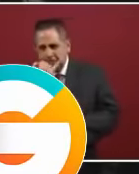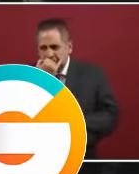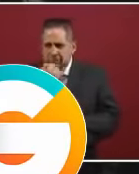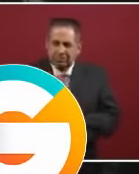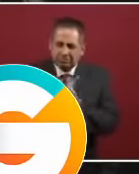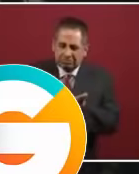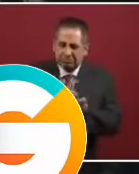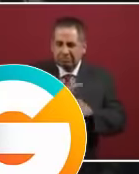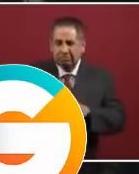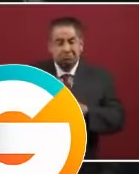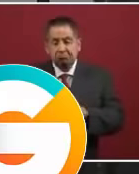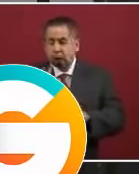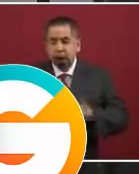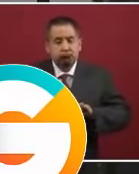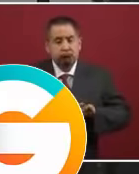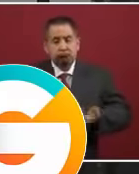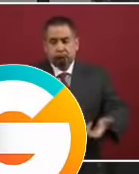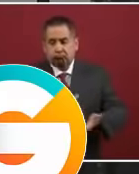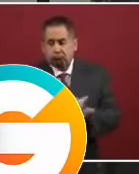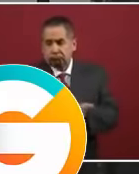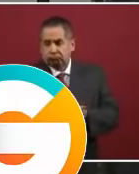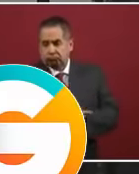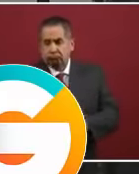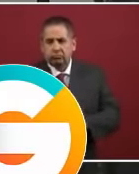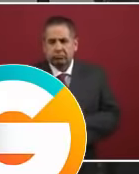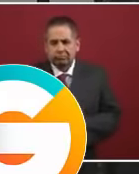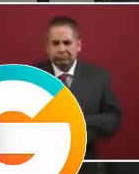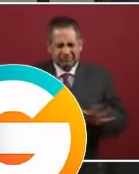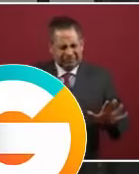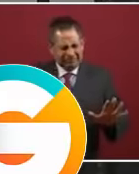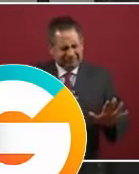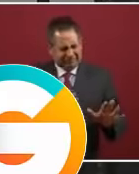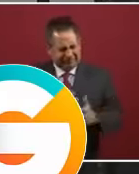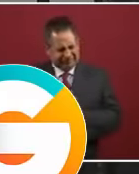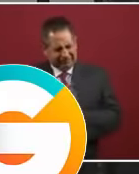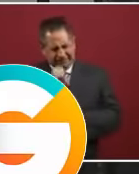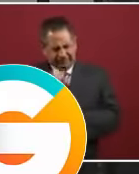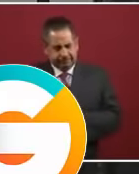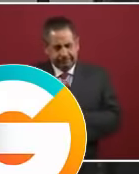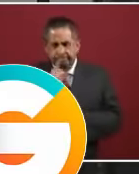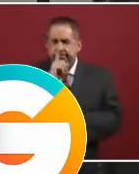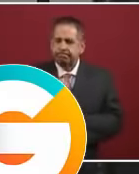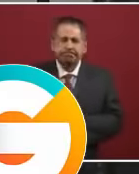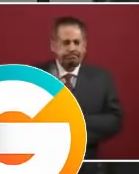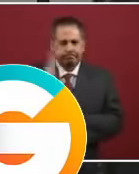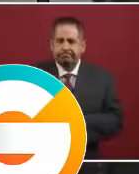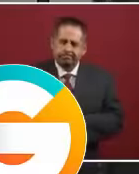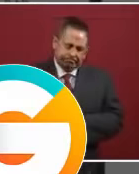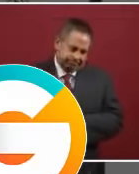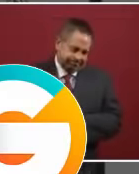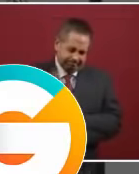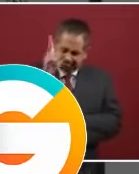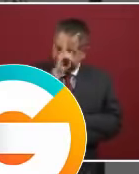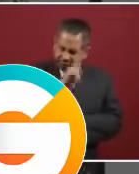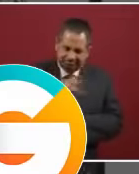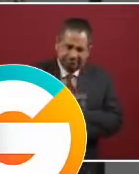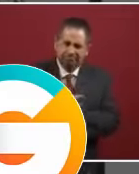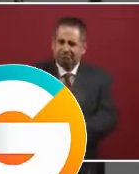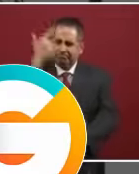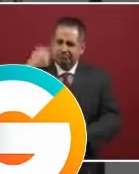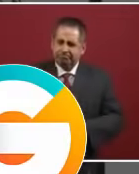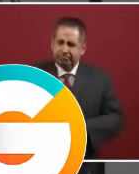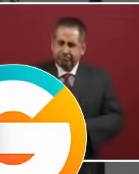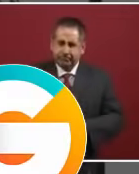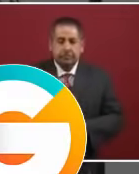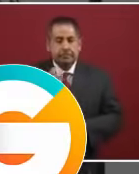en cuestión de calle. Pues dije, no, pues si no estoy tan grave, ¿no? Mentira, estaba súper grave, ¿no? Por eso